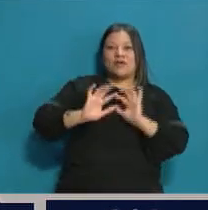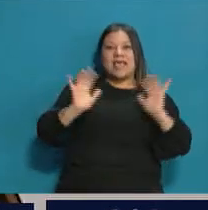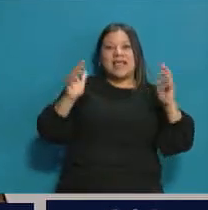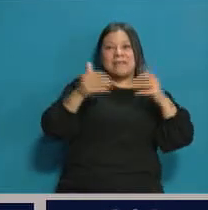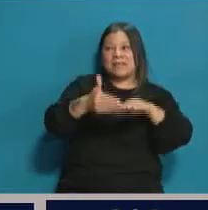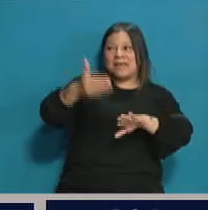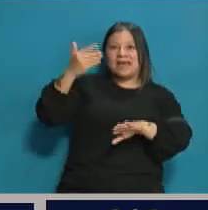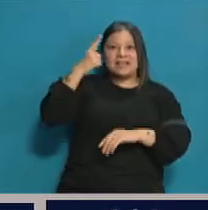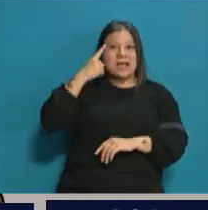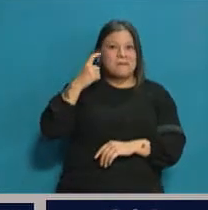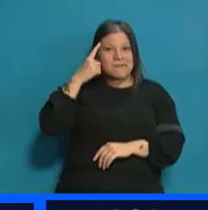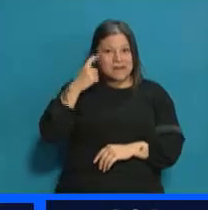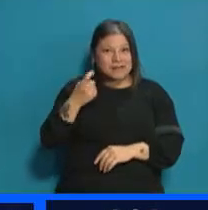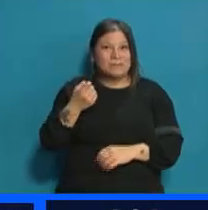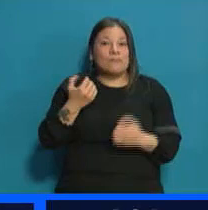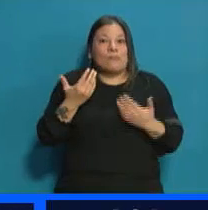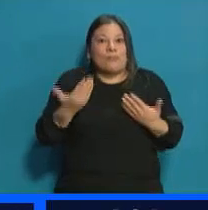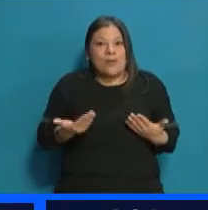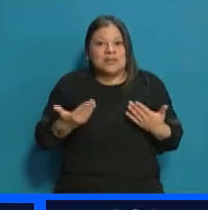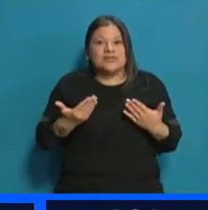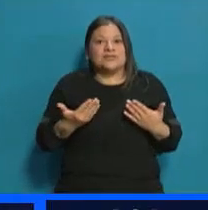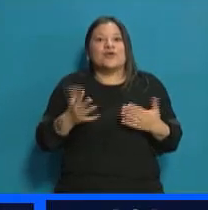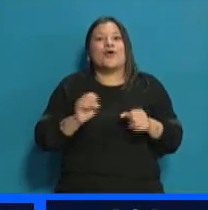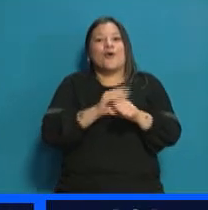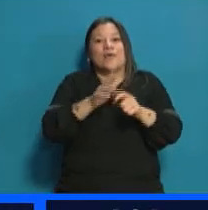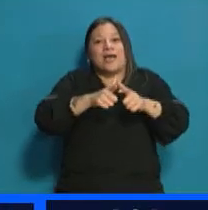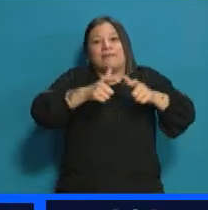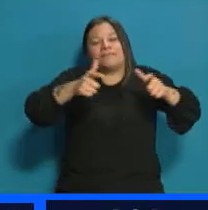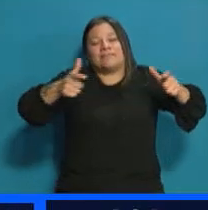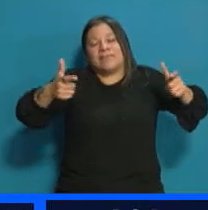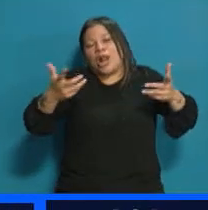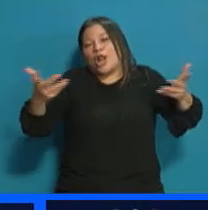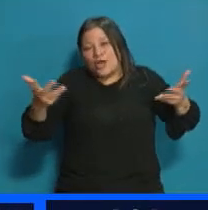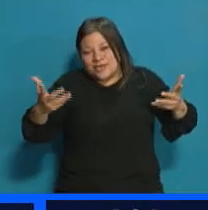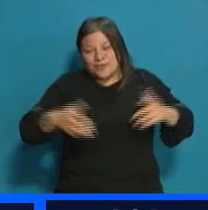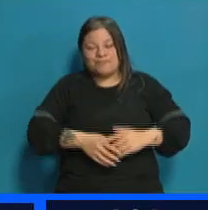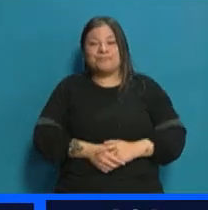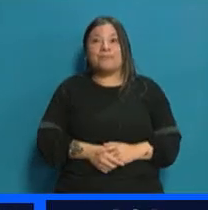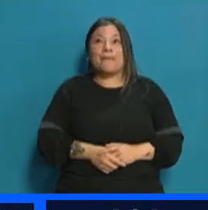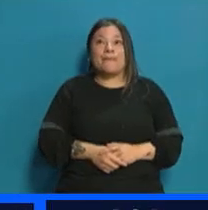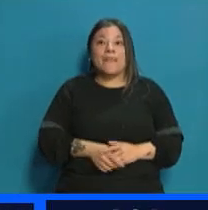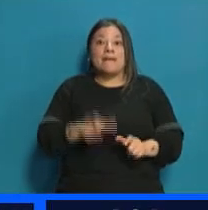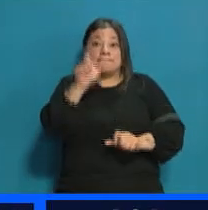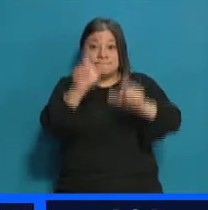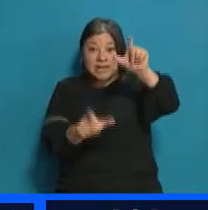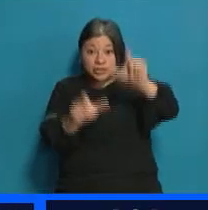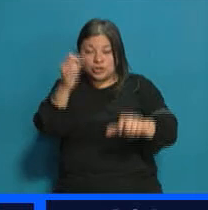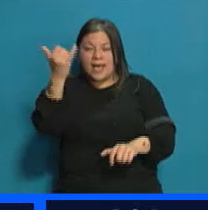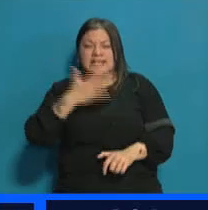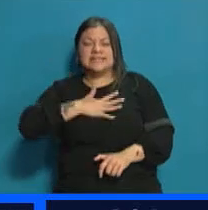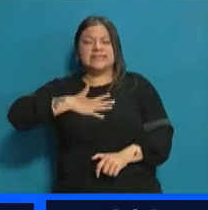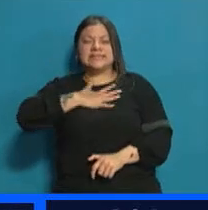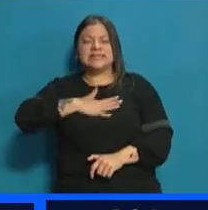pandemia. Entonces, por eso vemos aumento del número de casos, es una cuestión lógica. Por ende, si alguien tiene síntomas